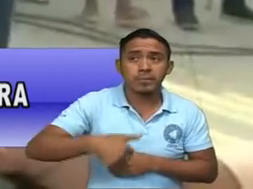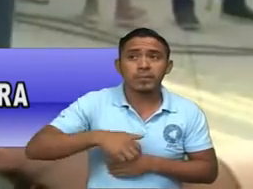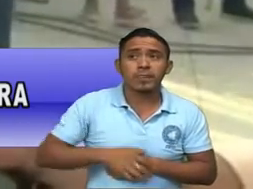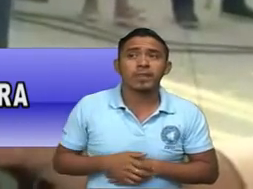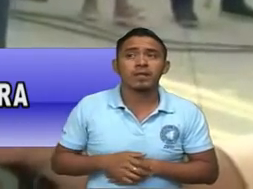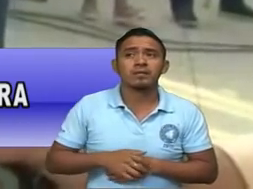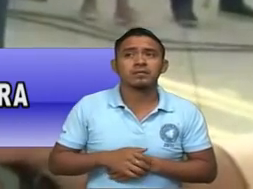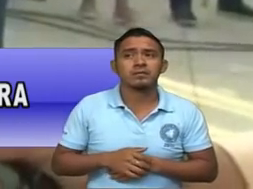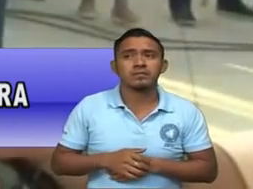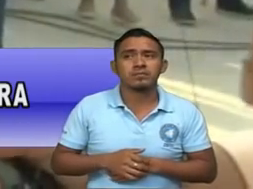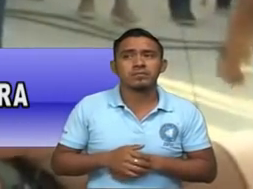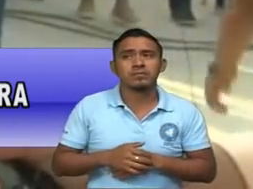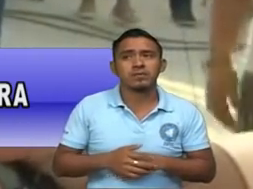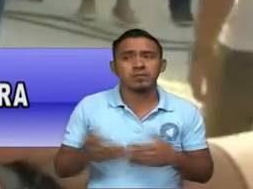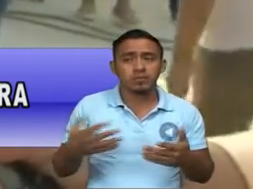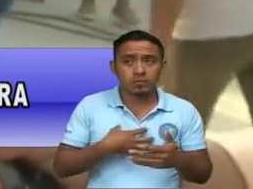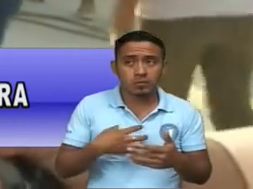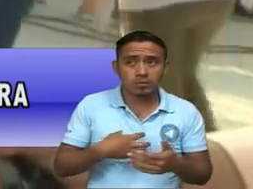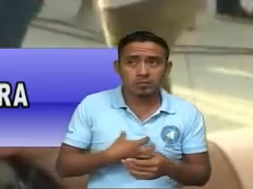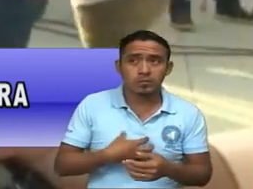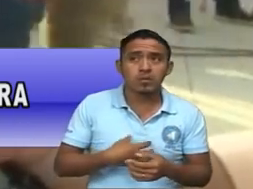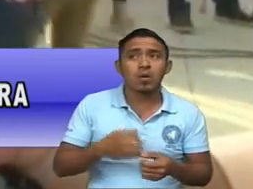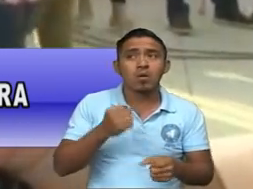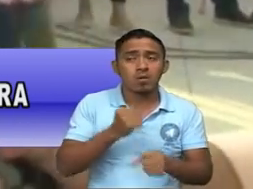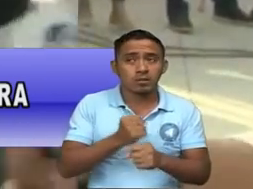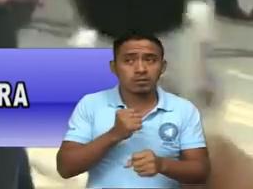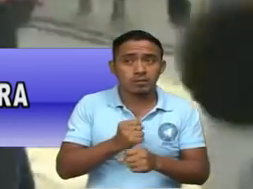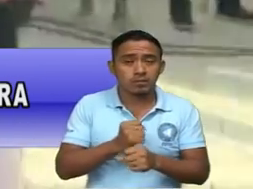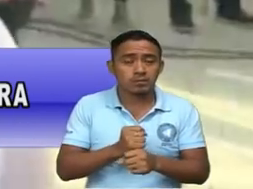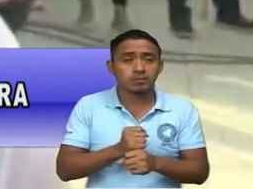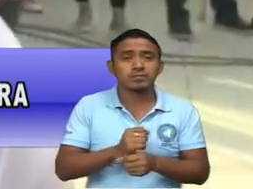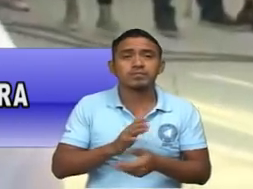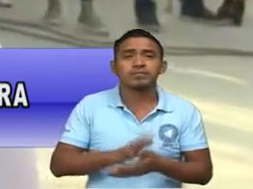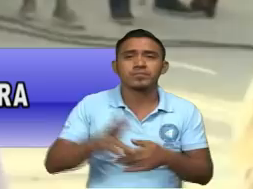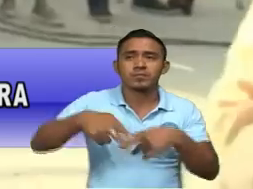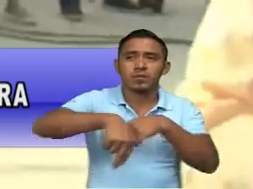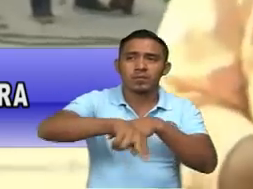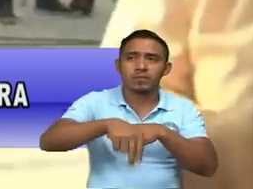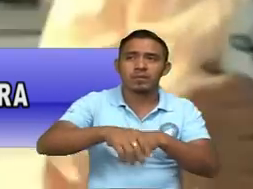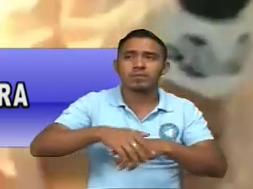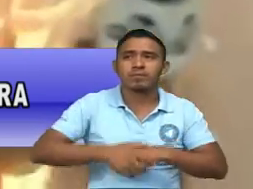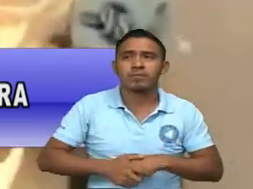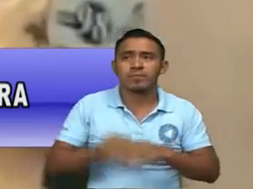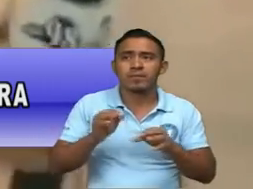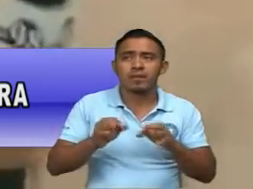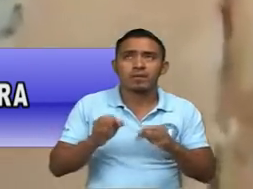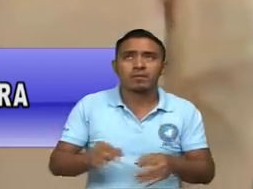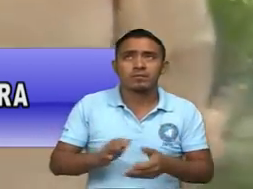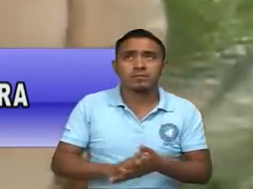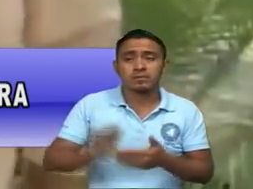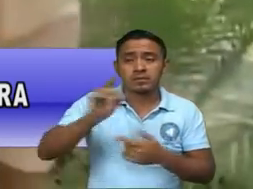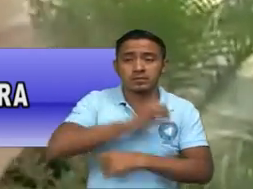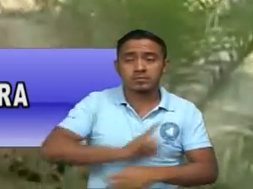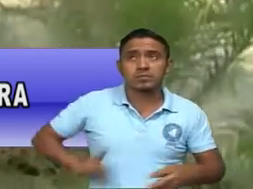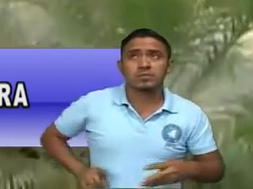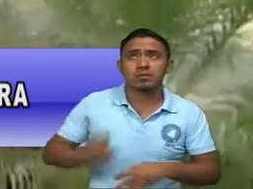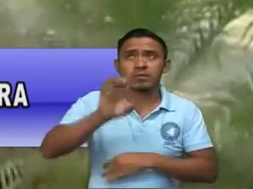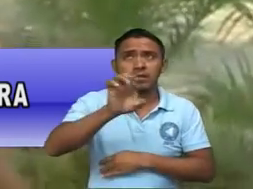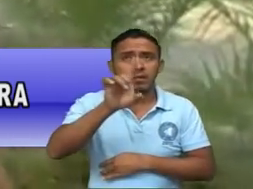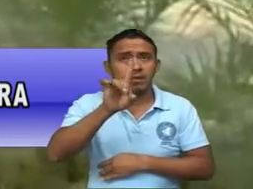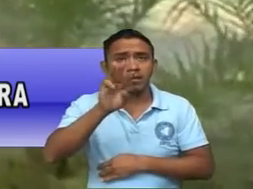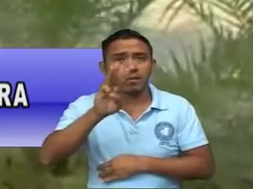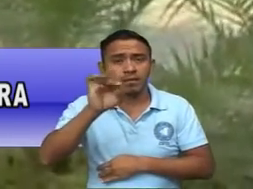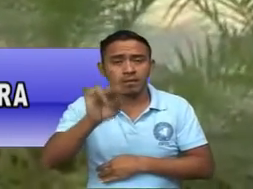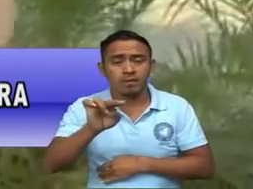con Guardabarranco, la Juventud Sandinista y la FE. Muchas gracias, diputado Edwin Castro, jefe de la bancada del Frente Sandinista en